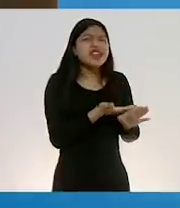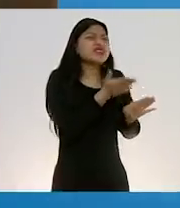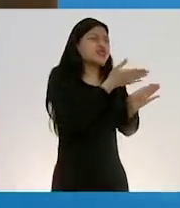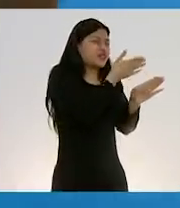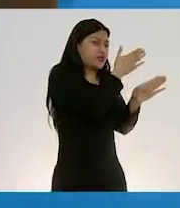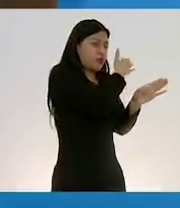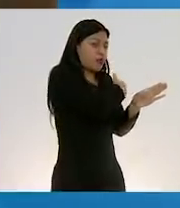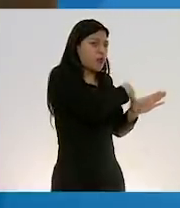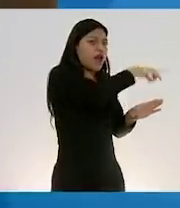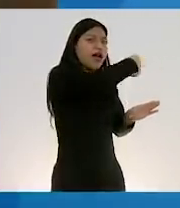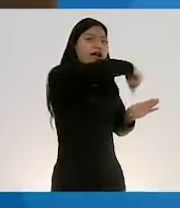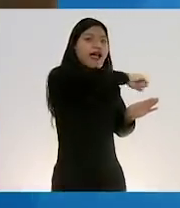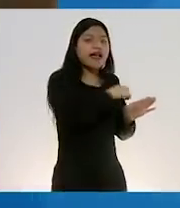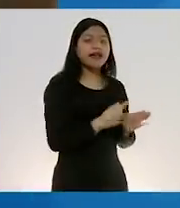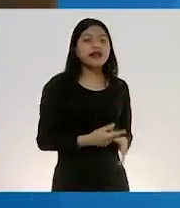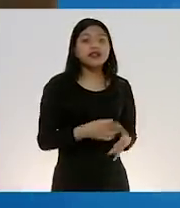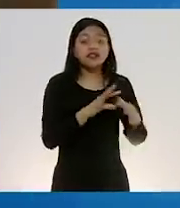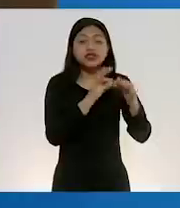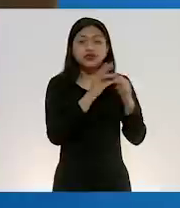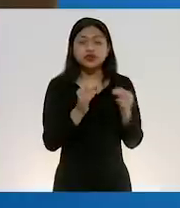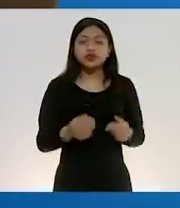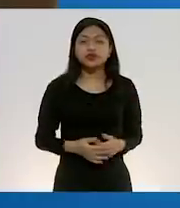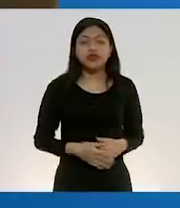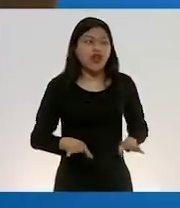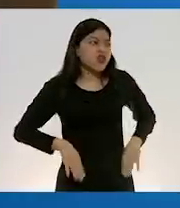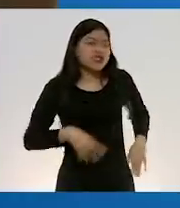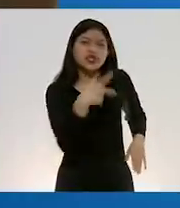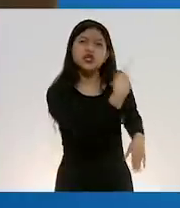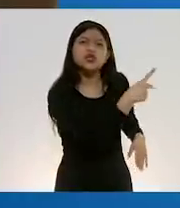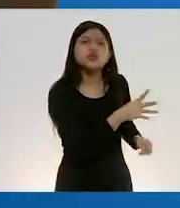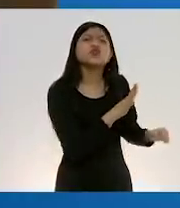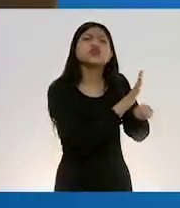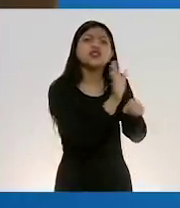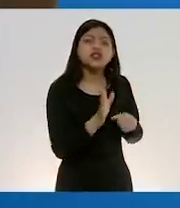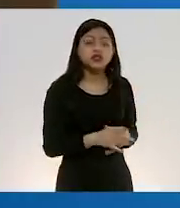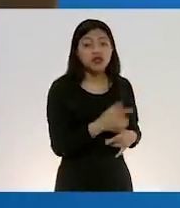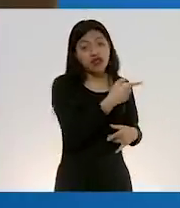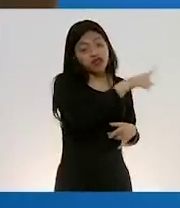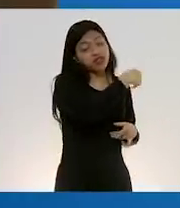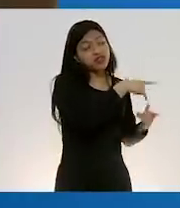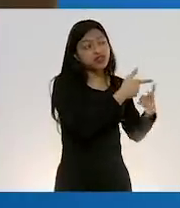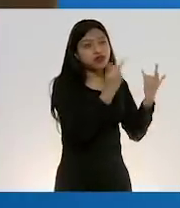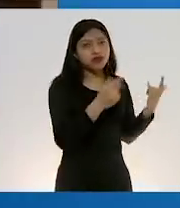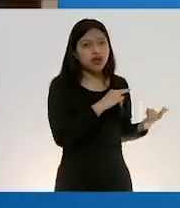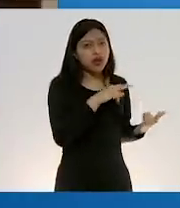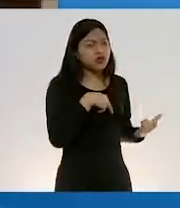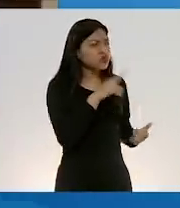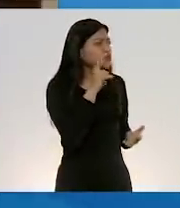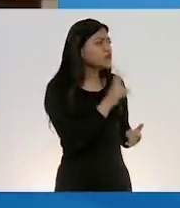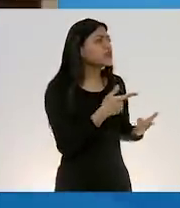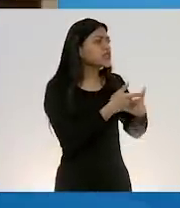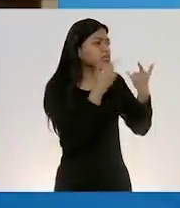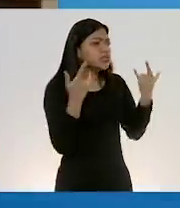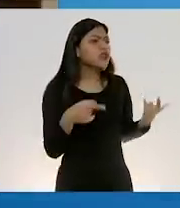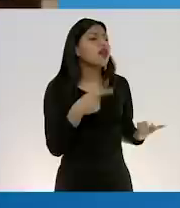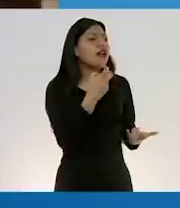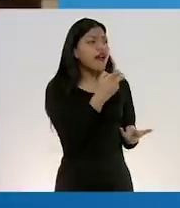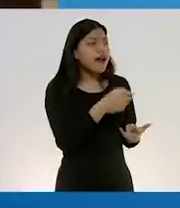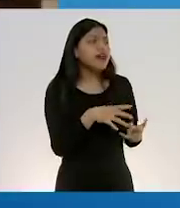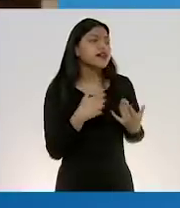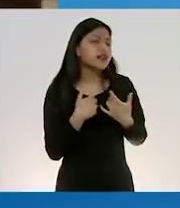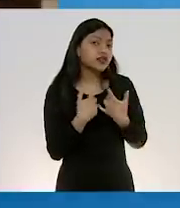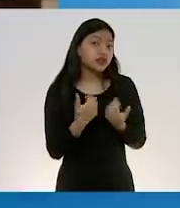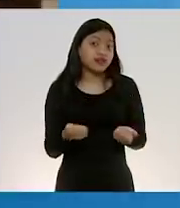algunos rasgos que hoy en día son historia, pero que para nosotros son nuestra vida, son nuestra biografía. De tal manera